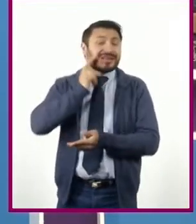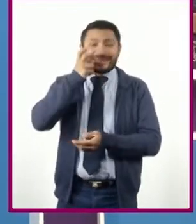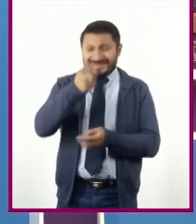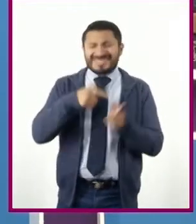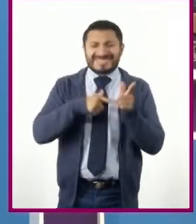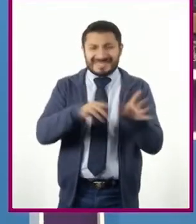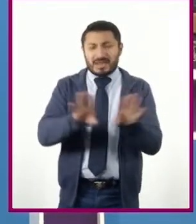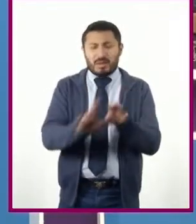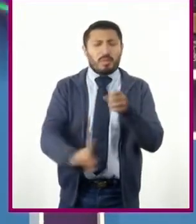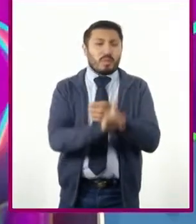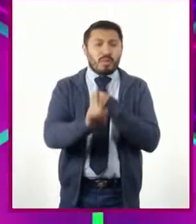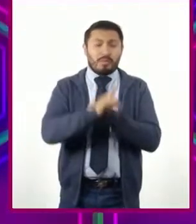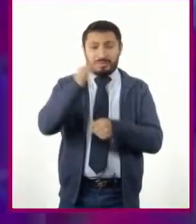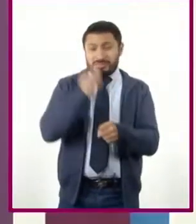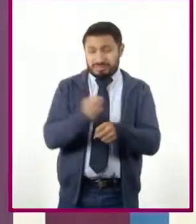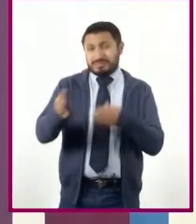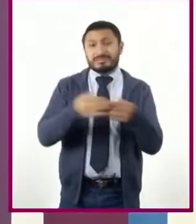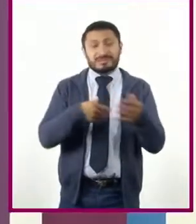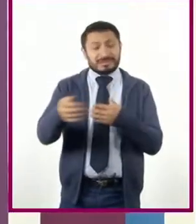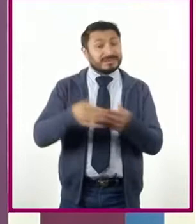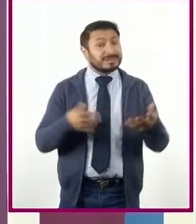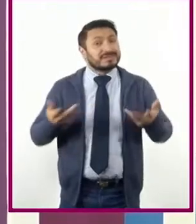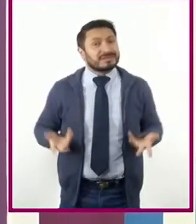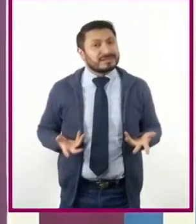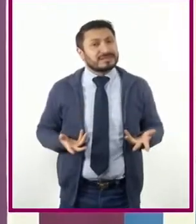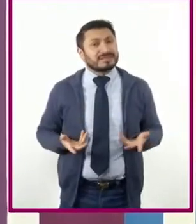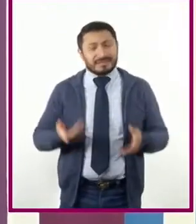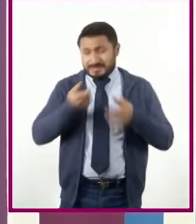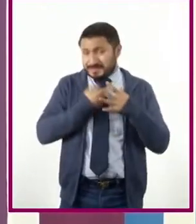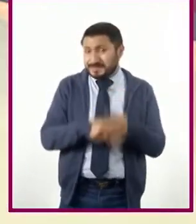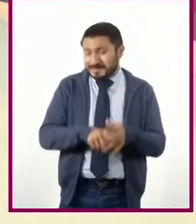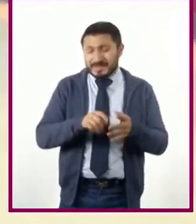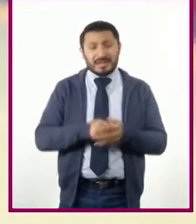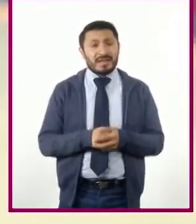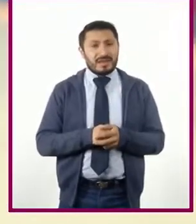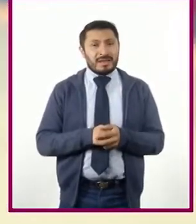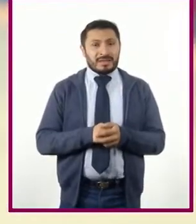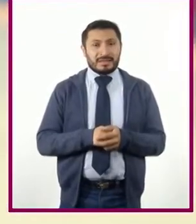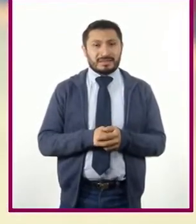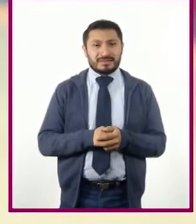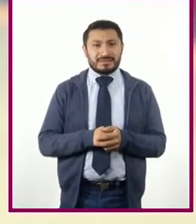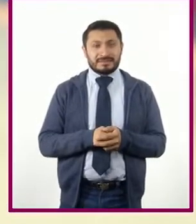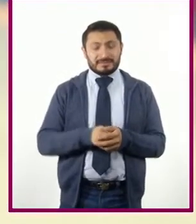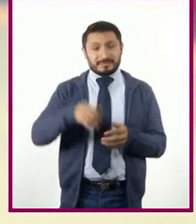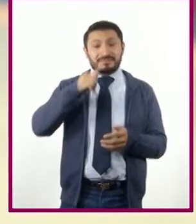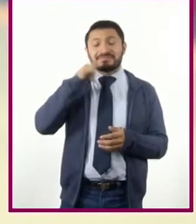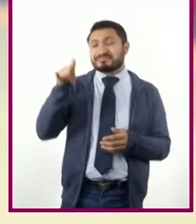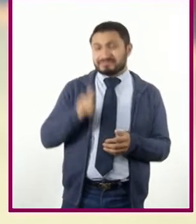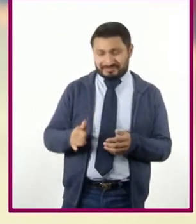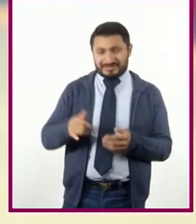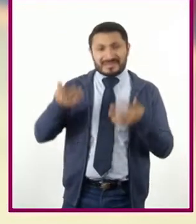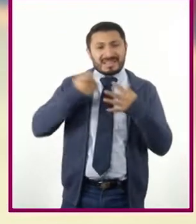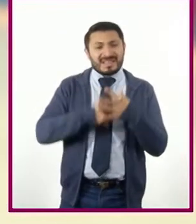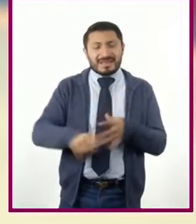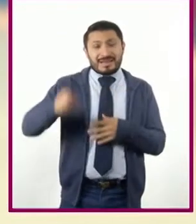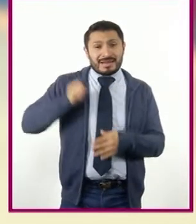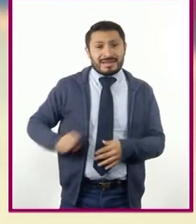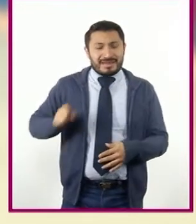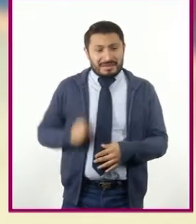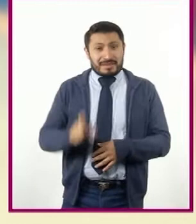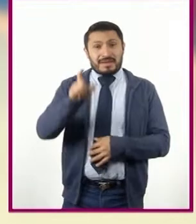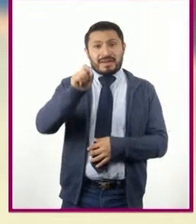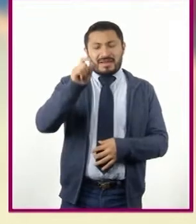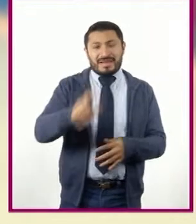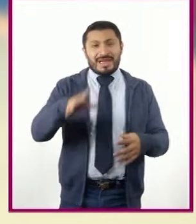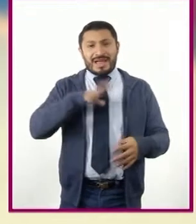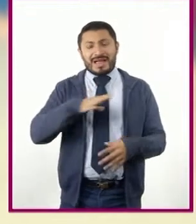un problema en la actualidad? Entremos en materia. En Italia, a principios del siglo XX, surgió